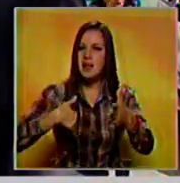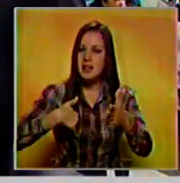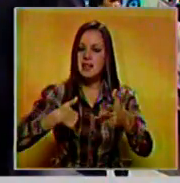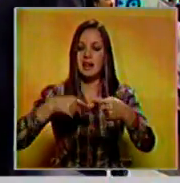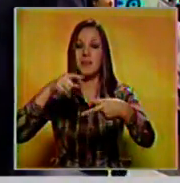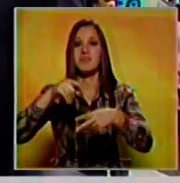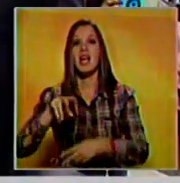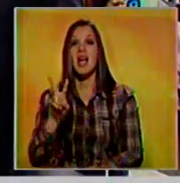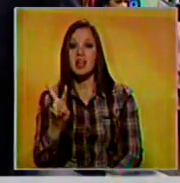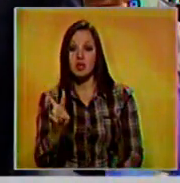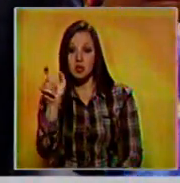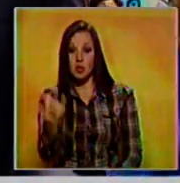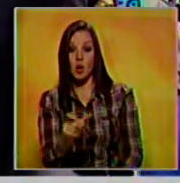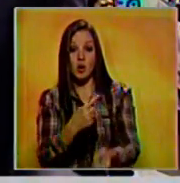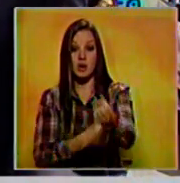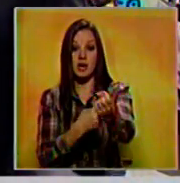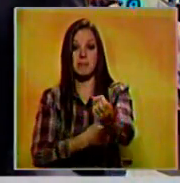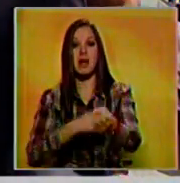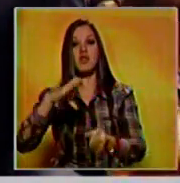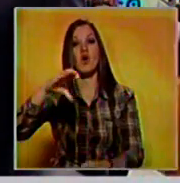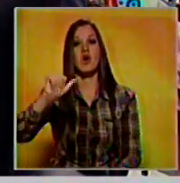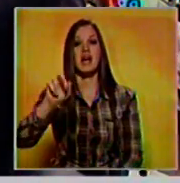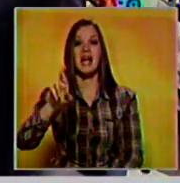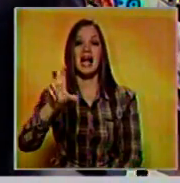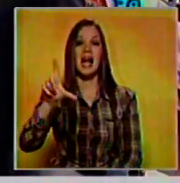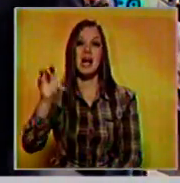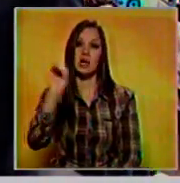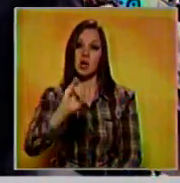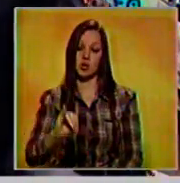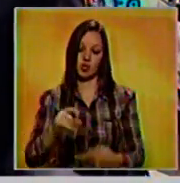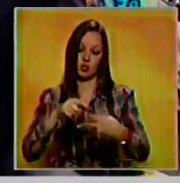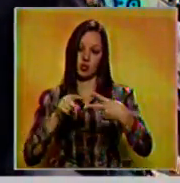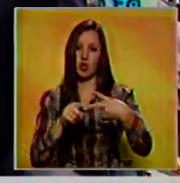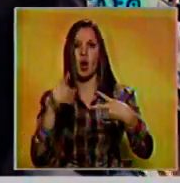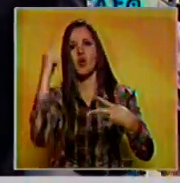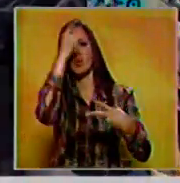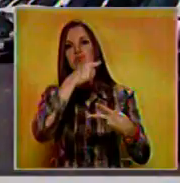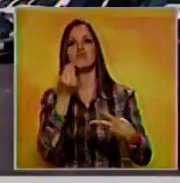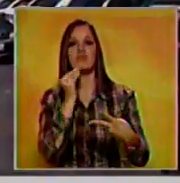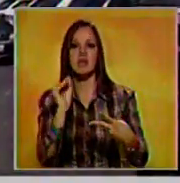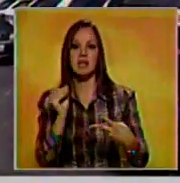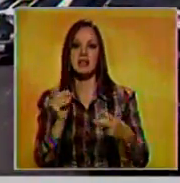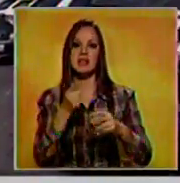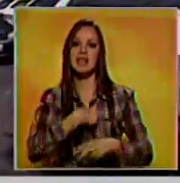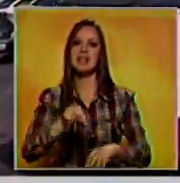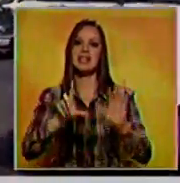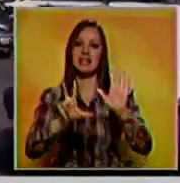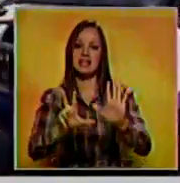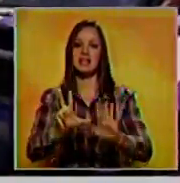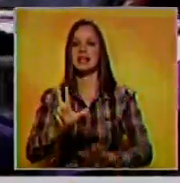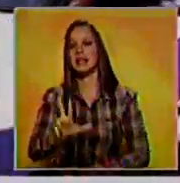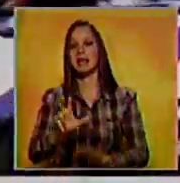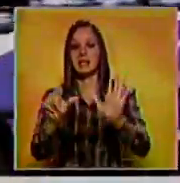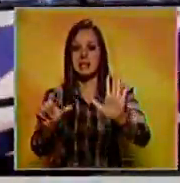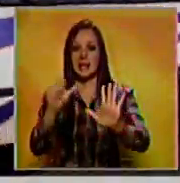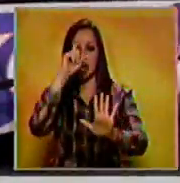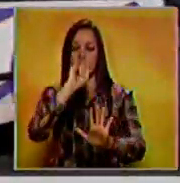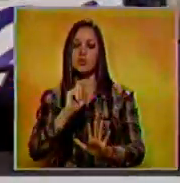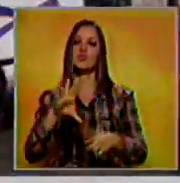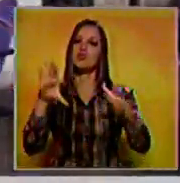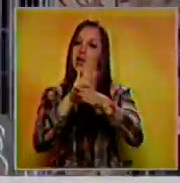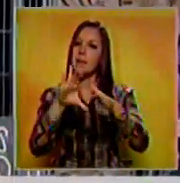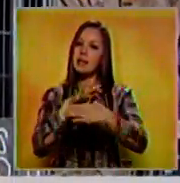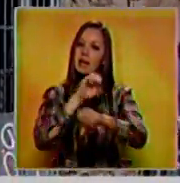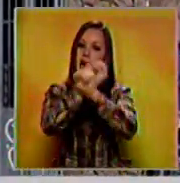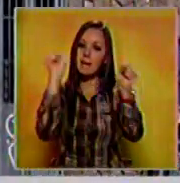los hermanos Carlos Adán Méndez y Carlos Régulo Méndez, de 36 años. Este martes, en horas de la mañana,